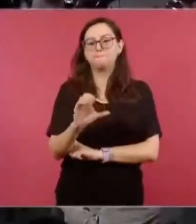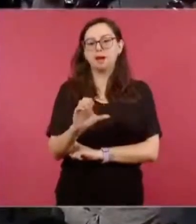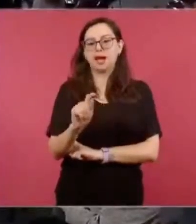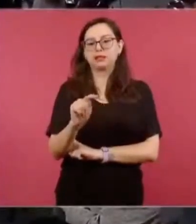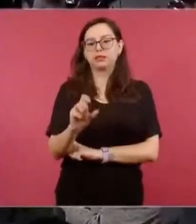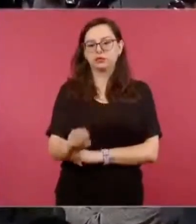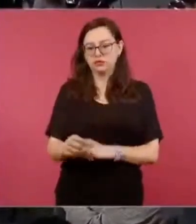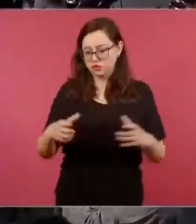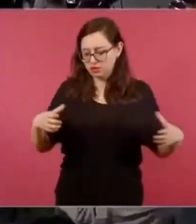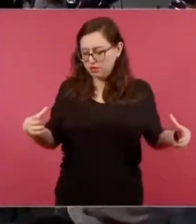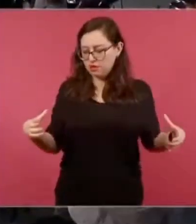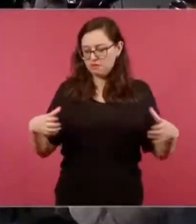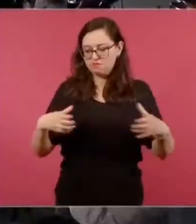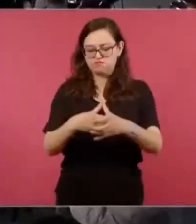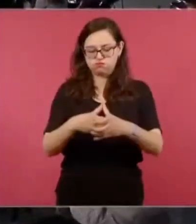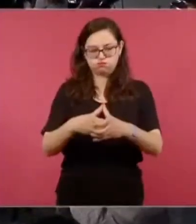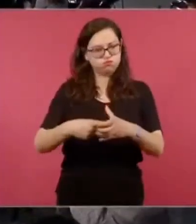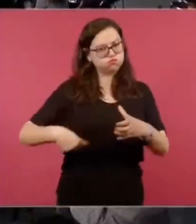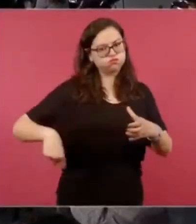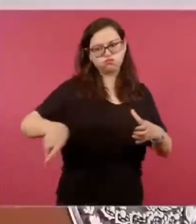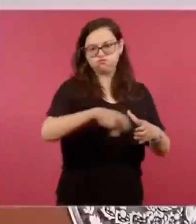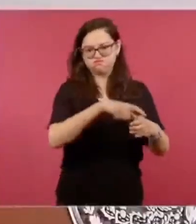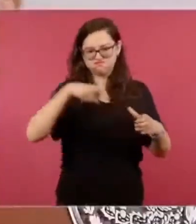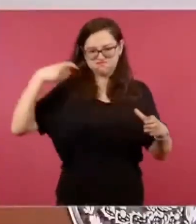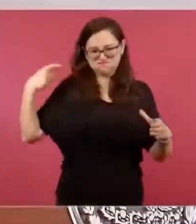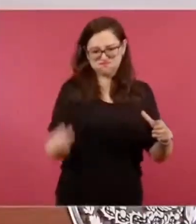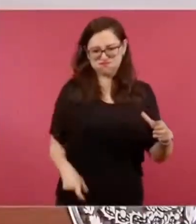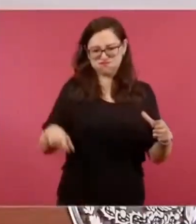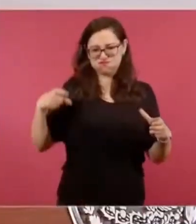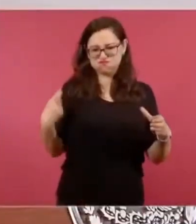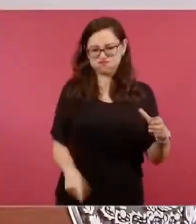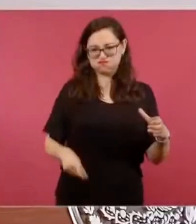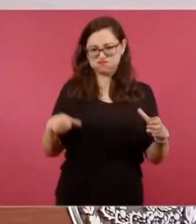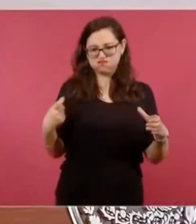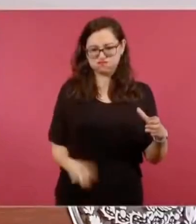muchas veces, al inicio,